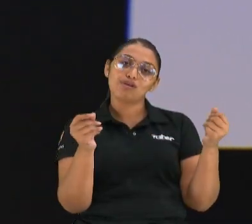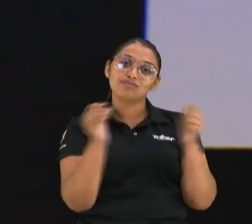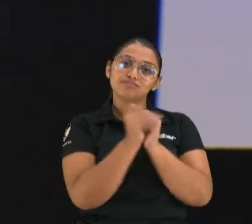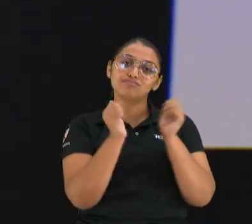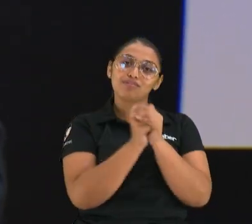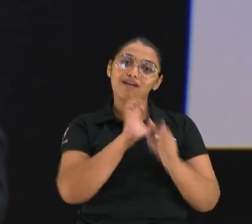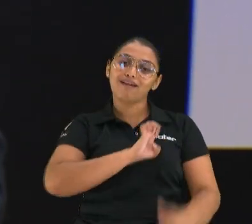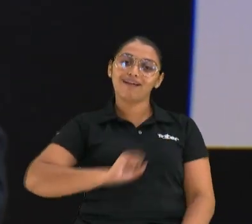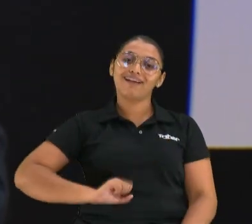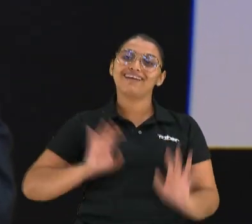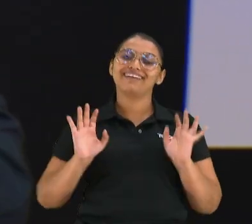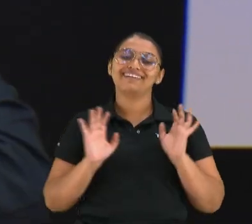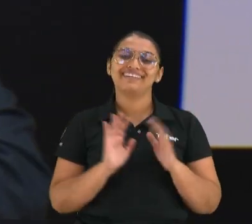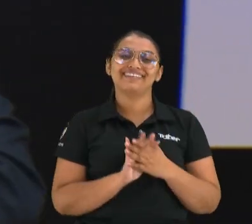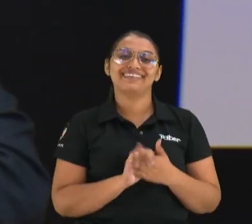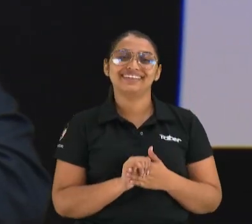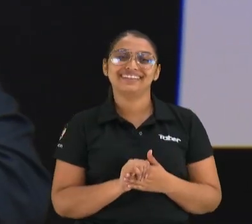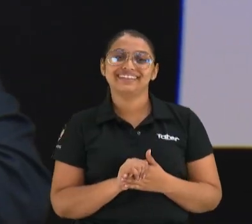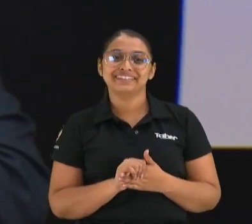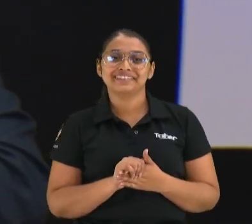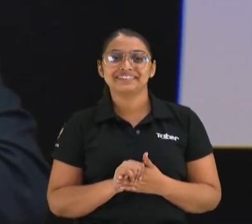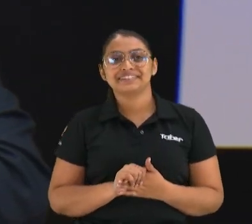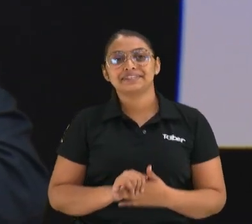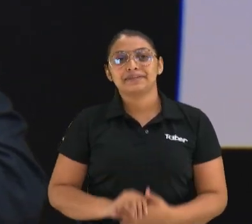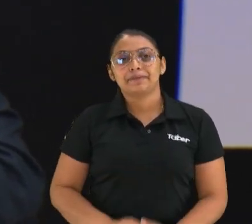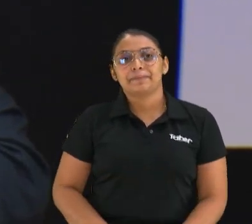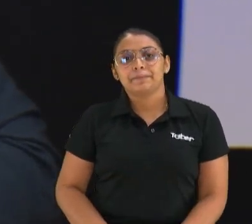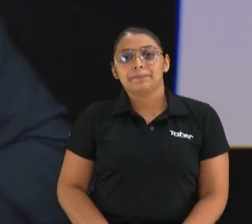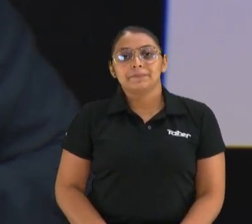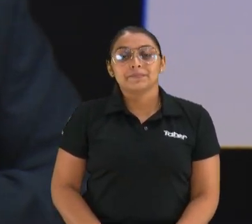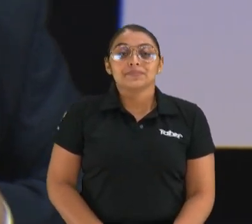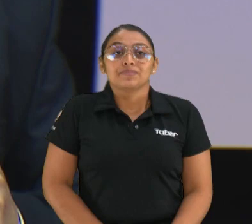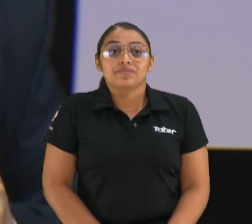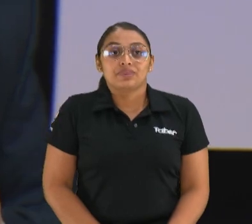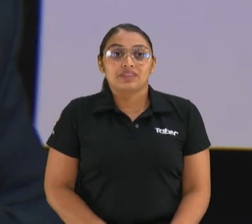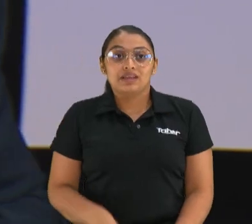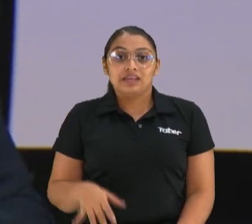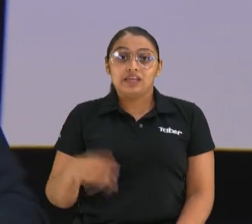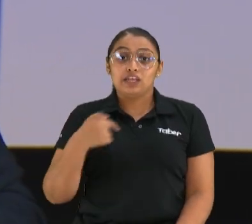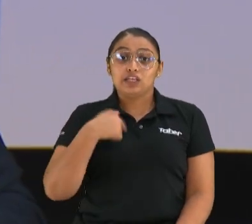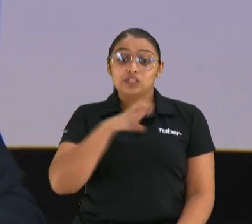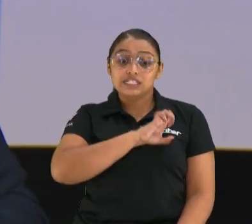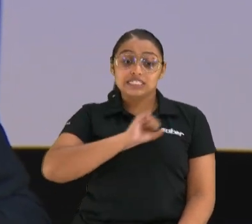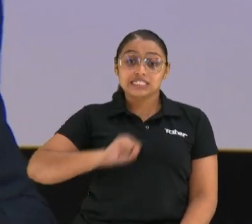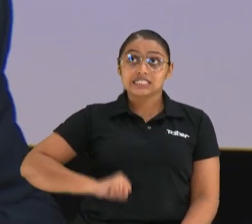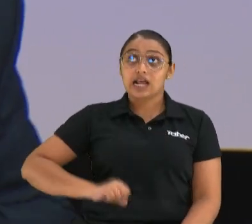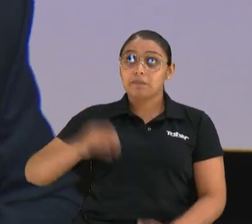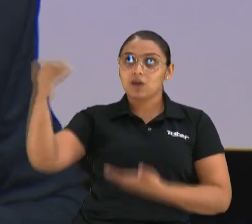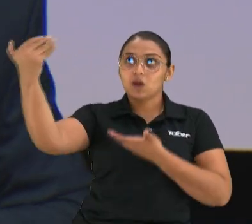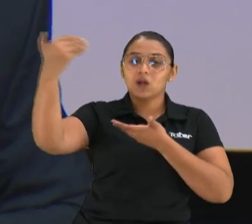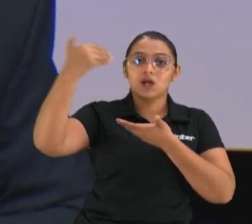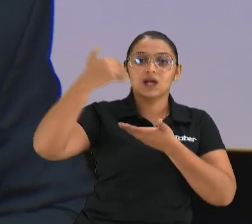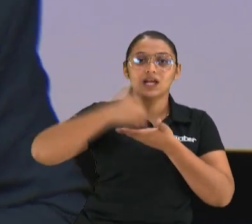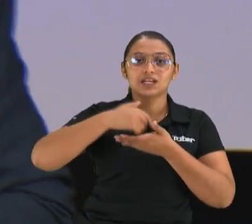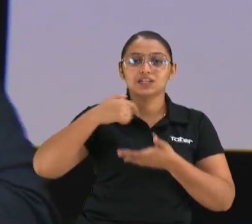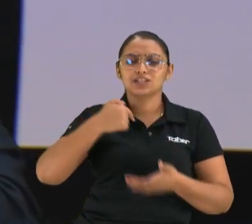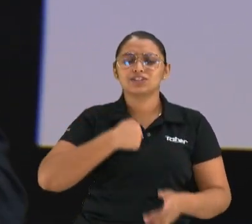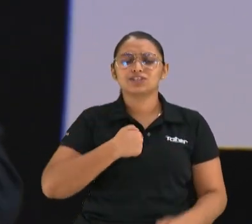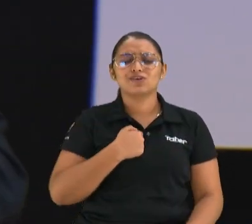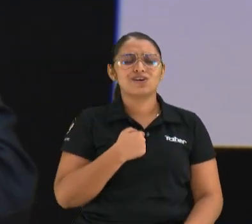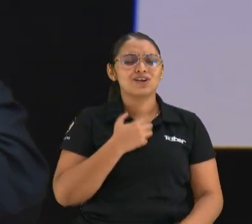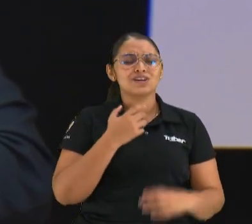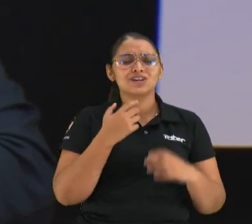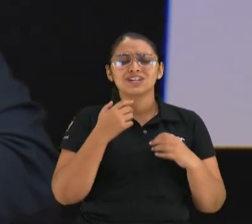ahí lo tenían en la voladora él y cuando regrese al Salvador yo dije señor Qué rico Voy a llegar